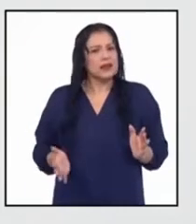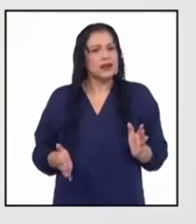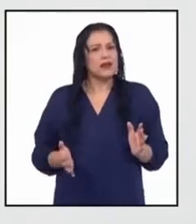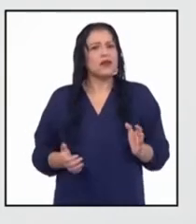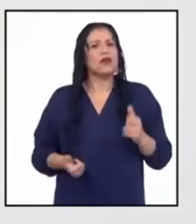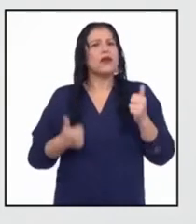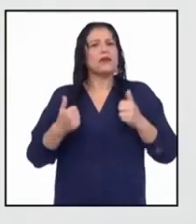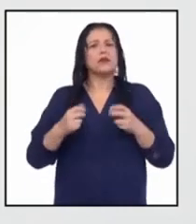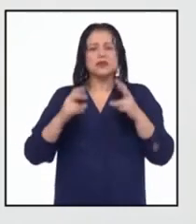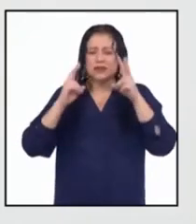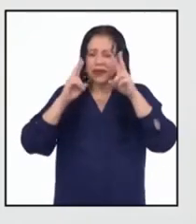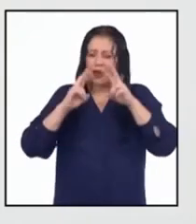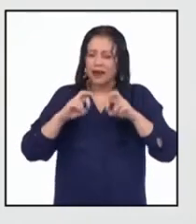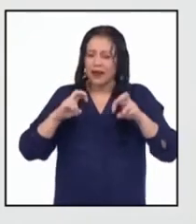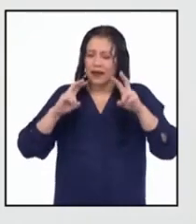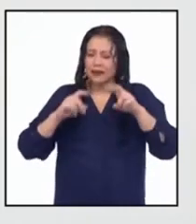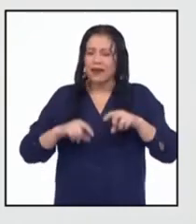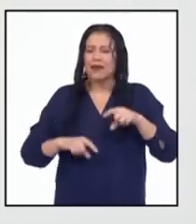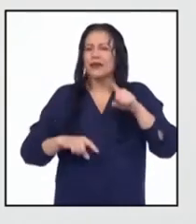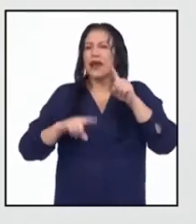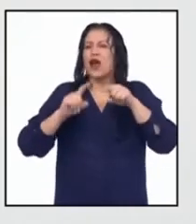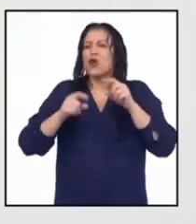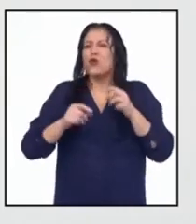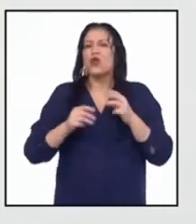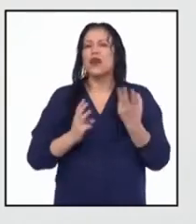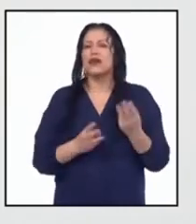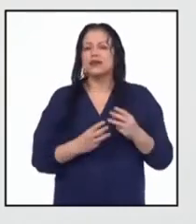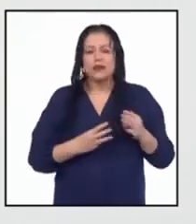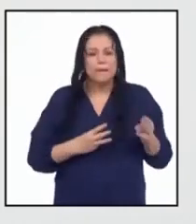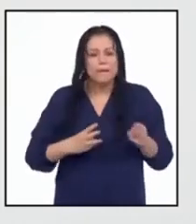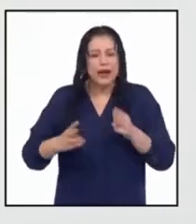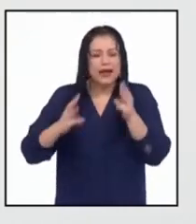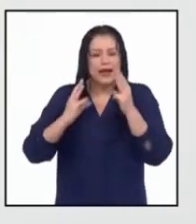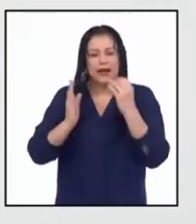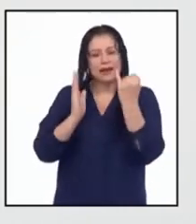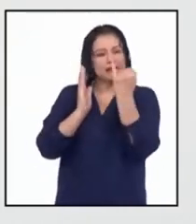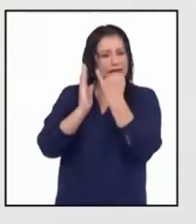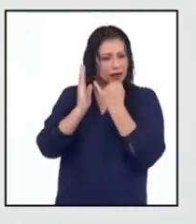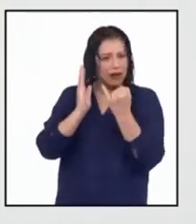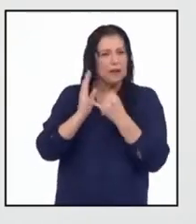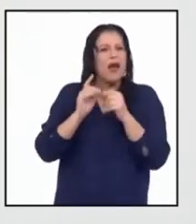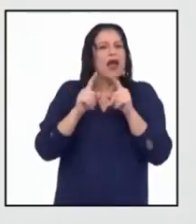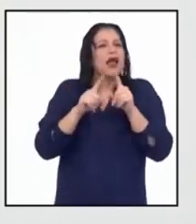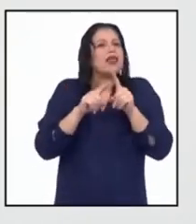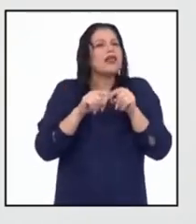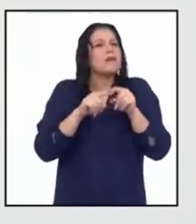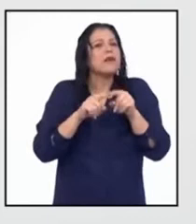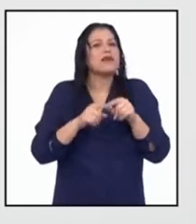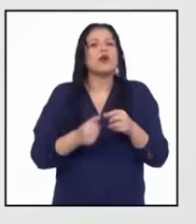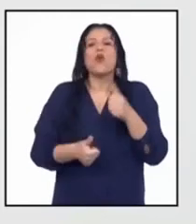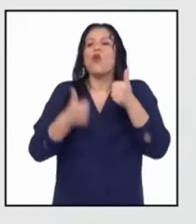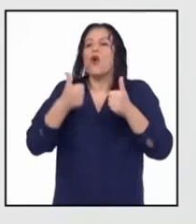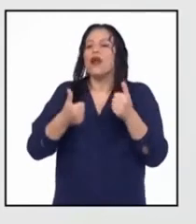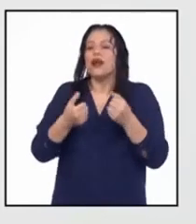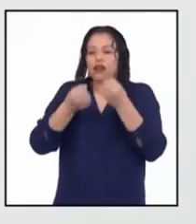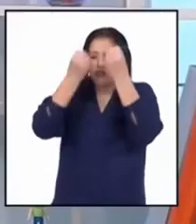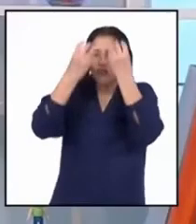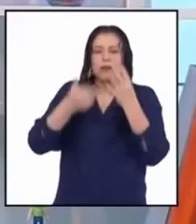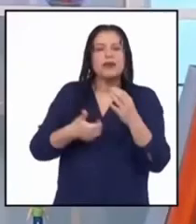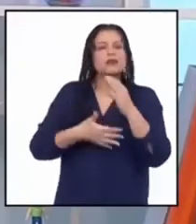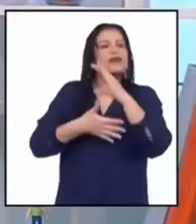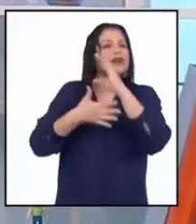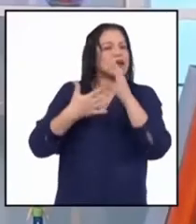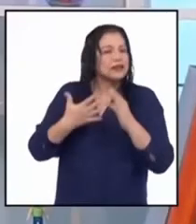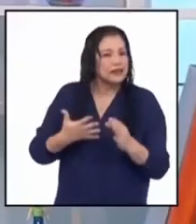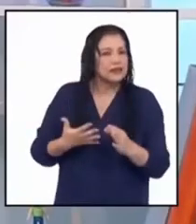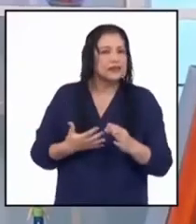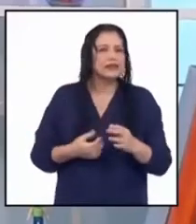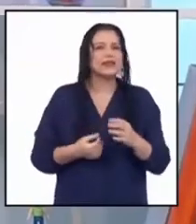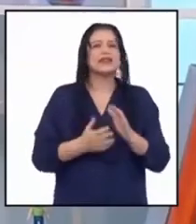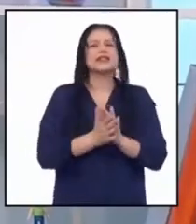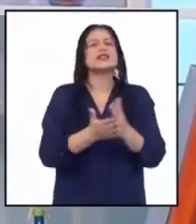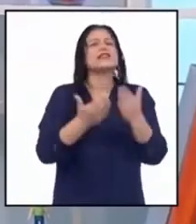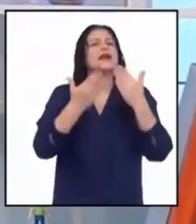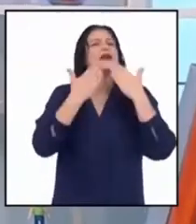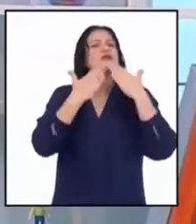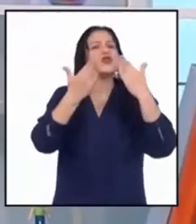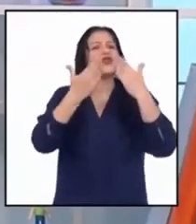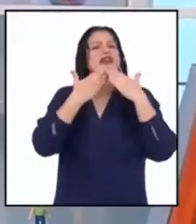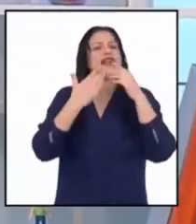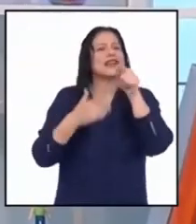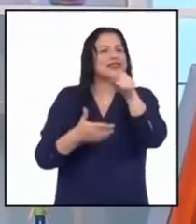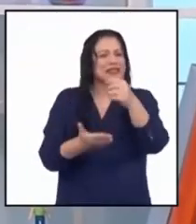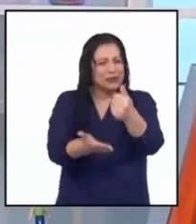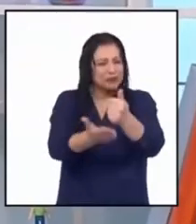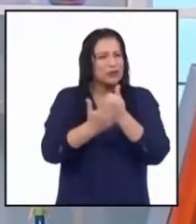hemos revisado algunas formas de gráficos según su tipo de variables estadísticas. Profesora, muchas gracias